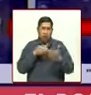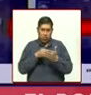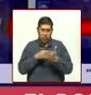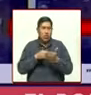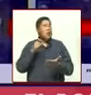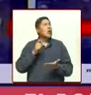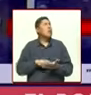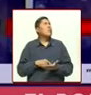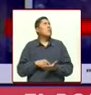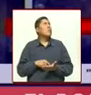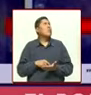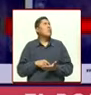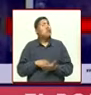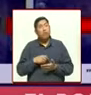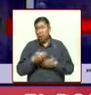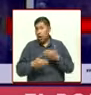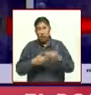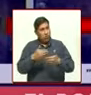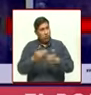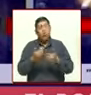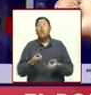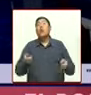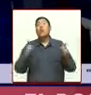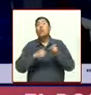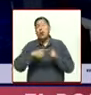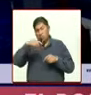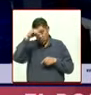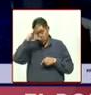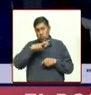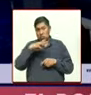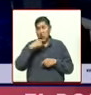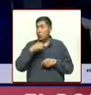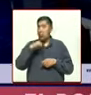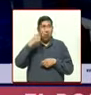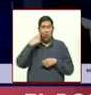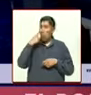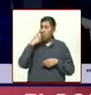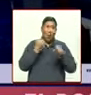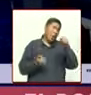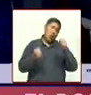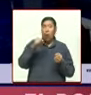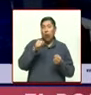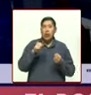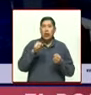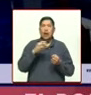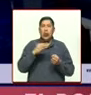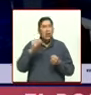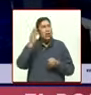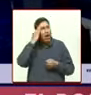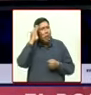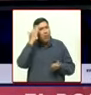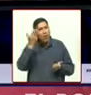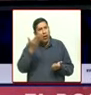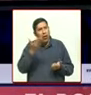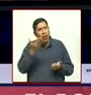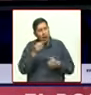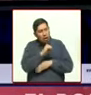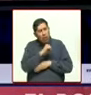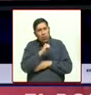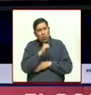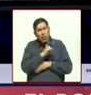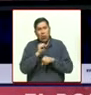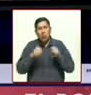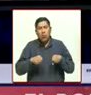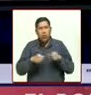obstaculización. Y esto precisamente va a eso. Cuando el señor dice que no conozco el vehículo y es parte precisamente de